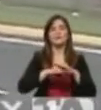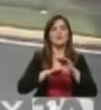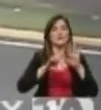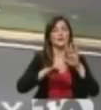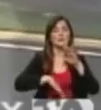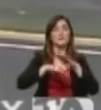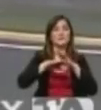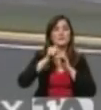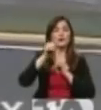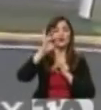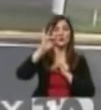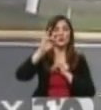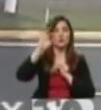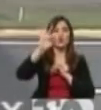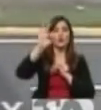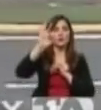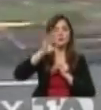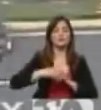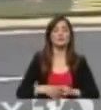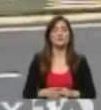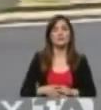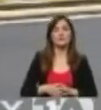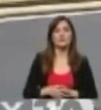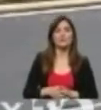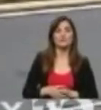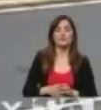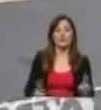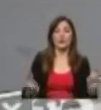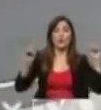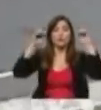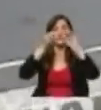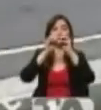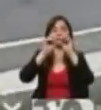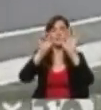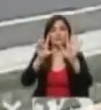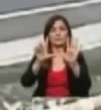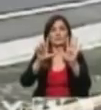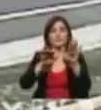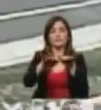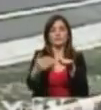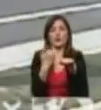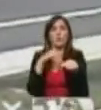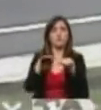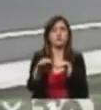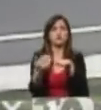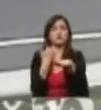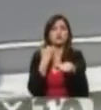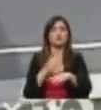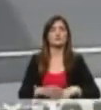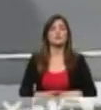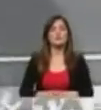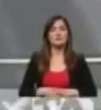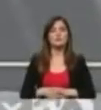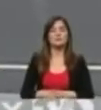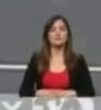18. Precisamente esta cámara está ubicada ahí en el sector del puente número 7, bastante movimiento vehicular. Aquí tenemos precisamente uno de los